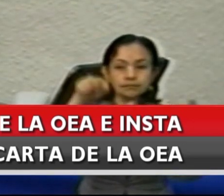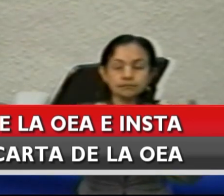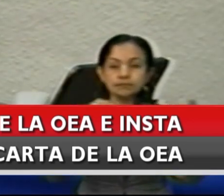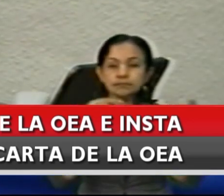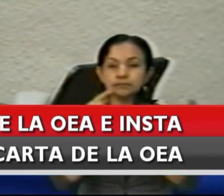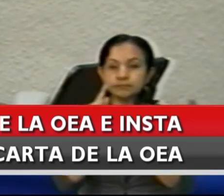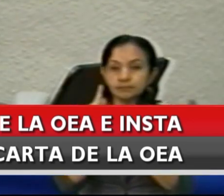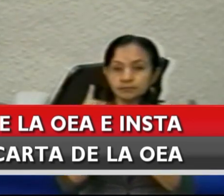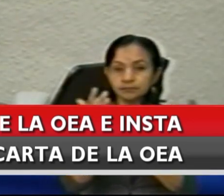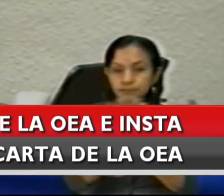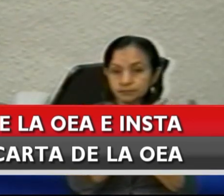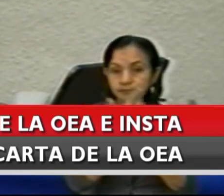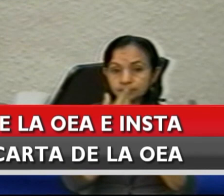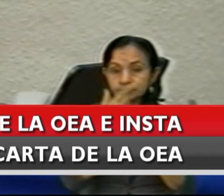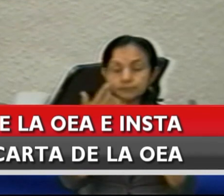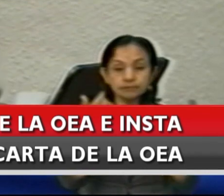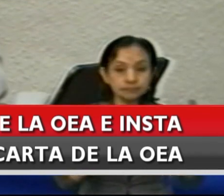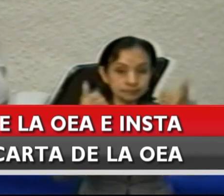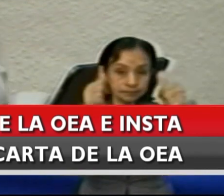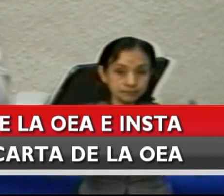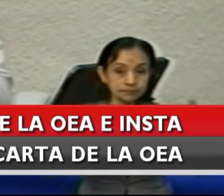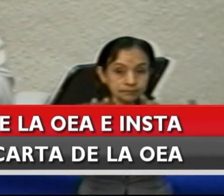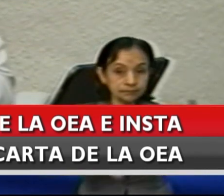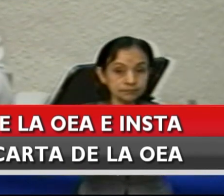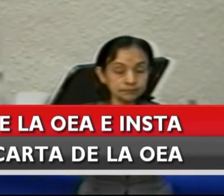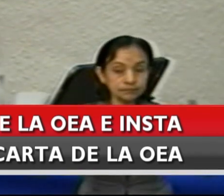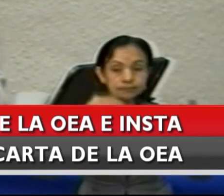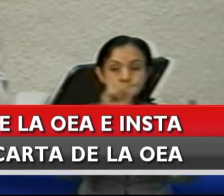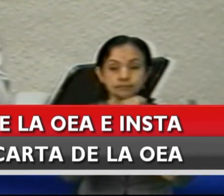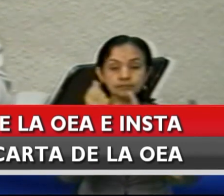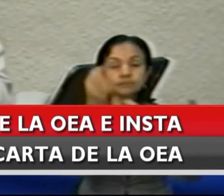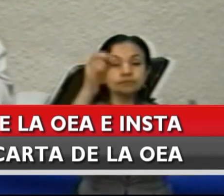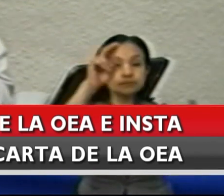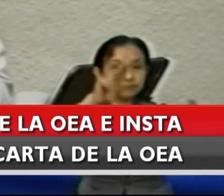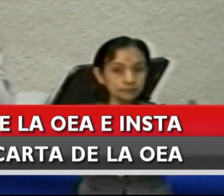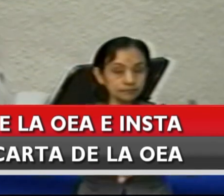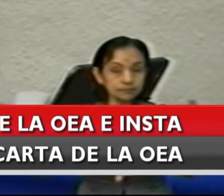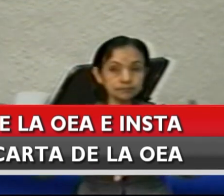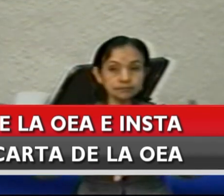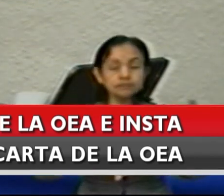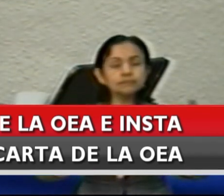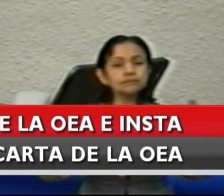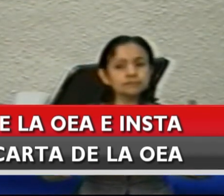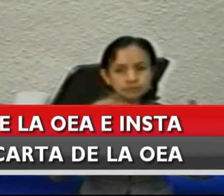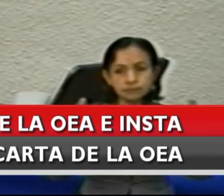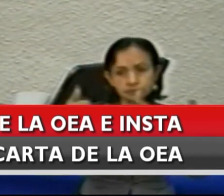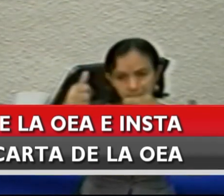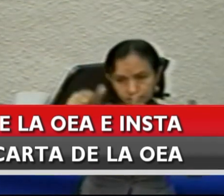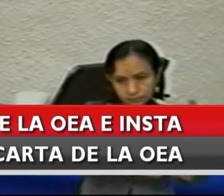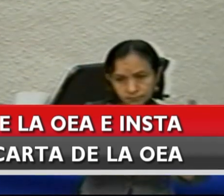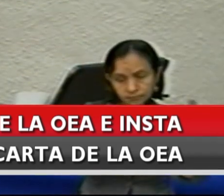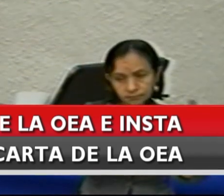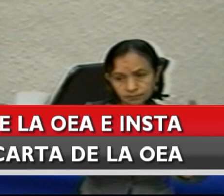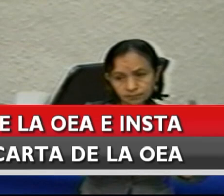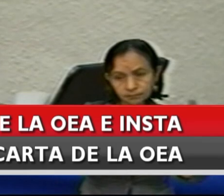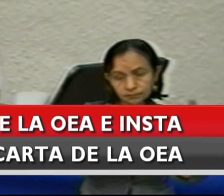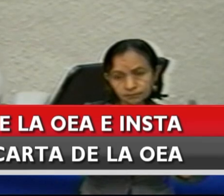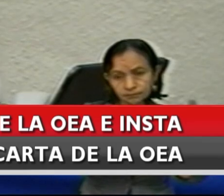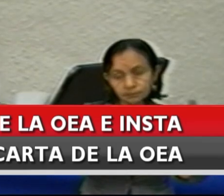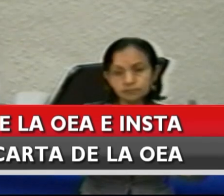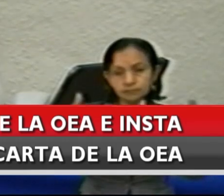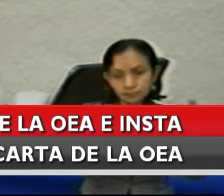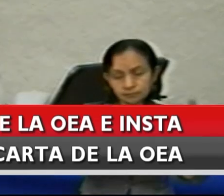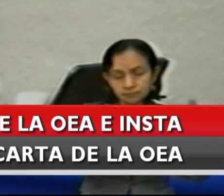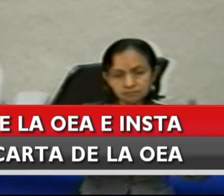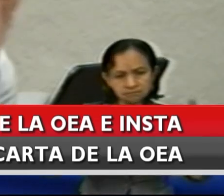para aprobar la declaración de la Asamblea Nacional. Los que están a favor, los que están